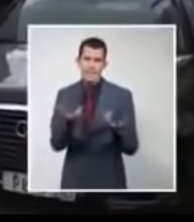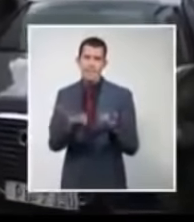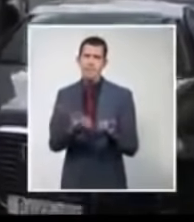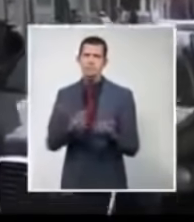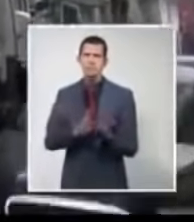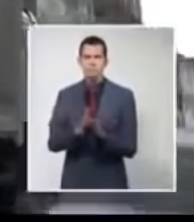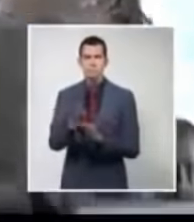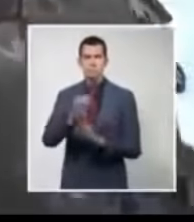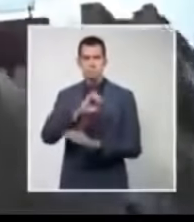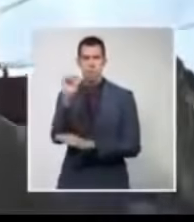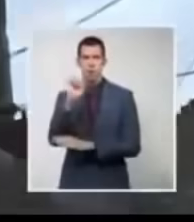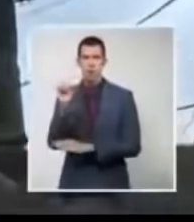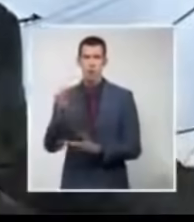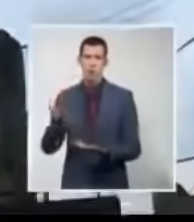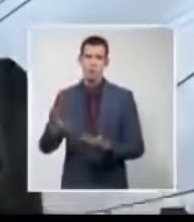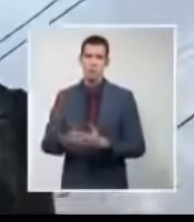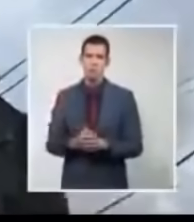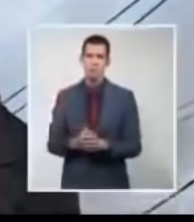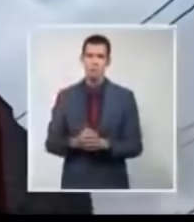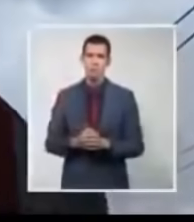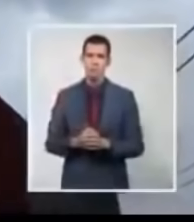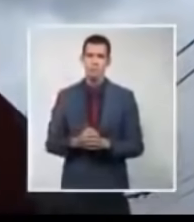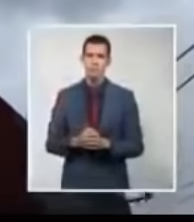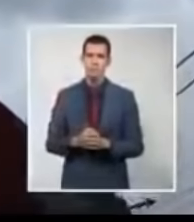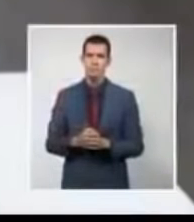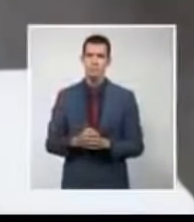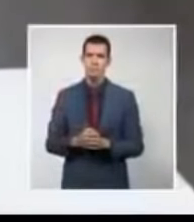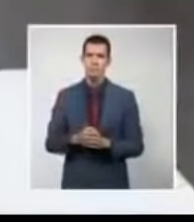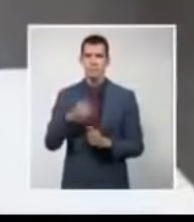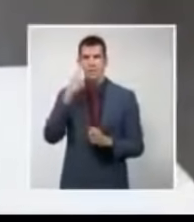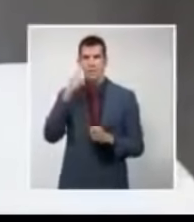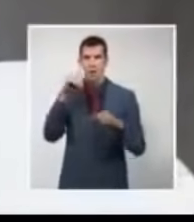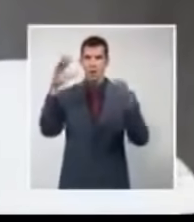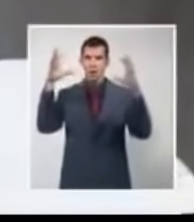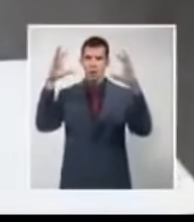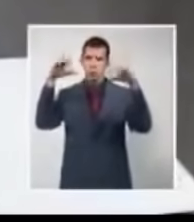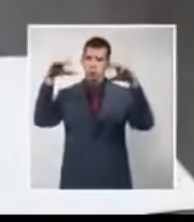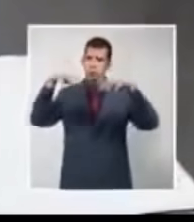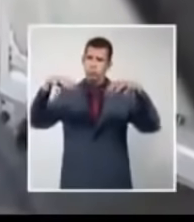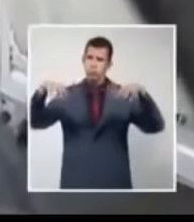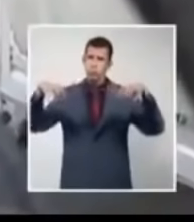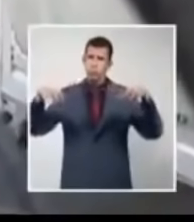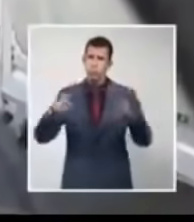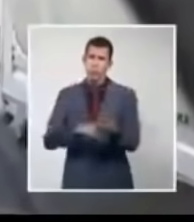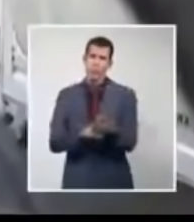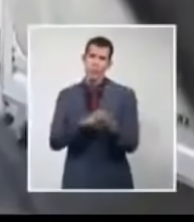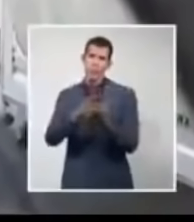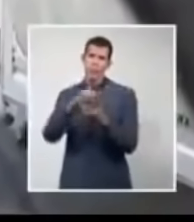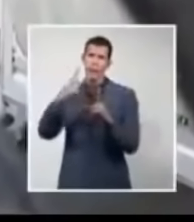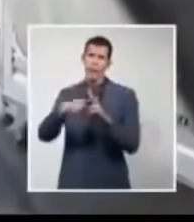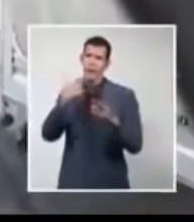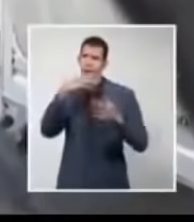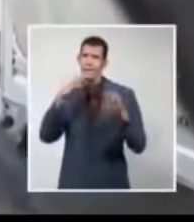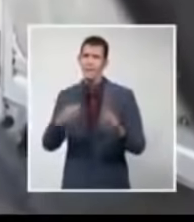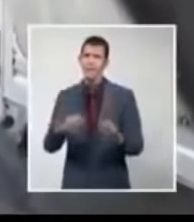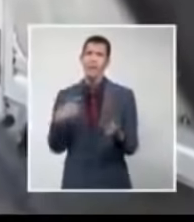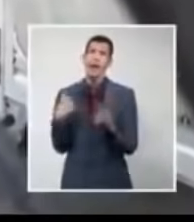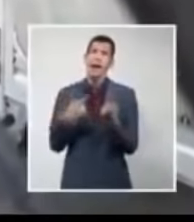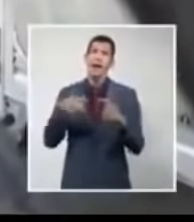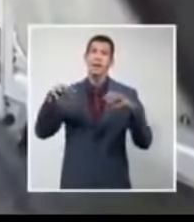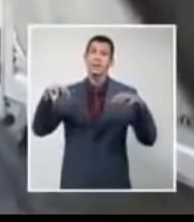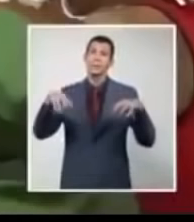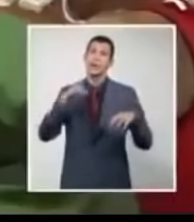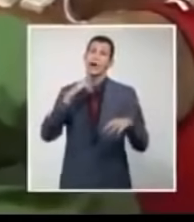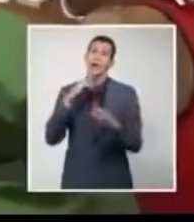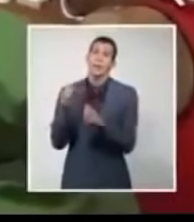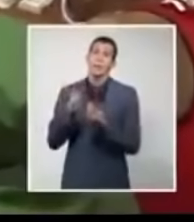a mitad de la jornada la lluvia anunció la víspera del mes de mayo como buen augurio en un país donde prevalece el